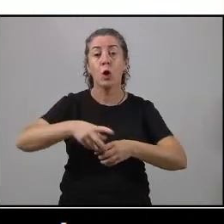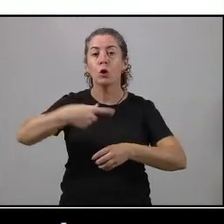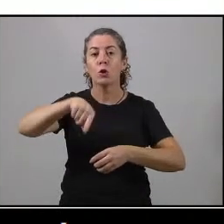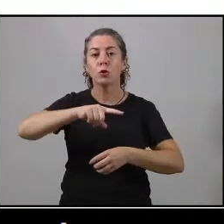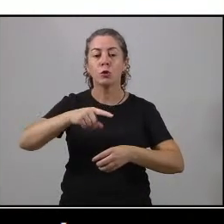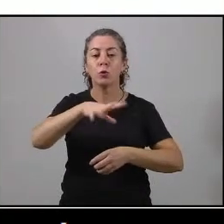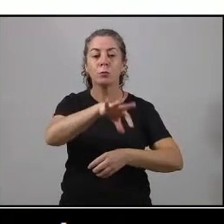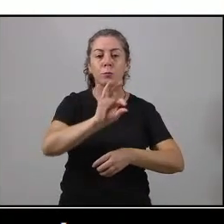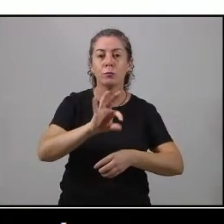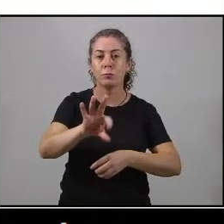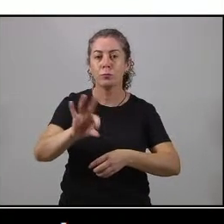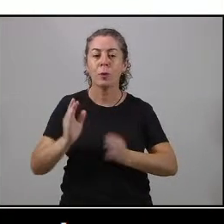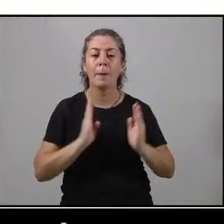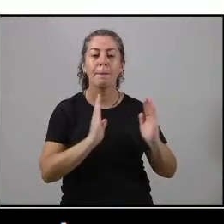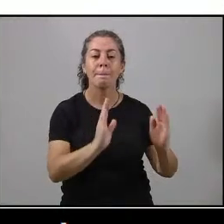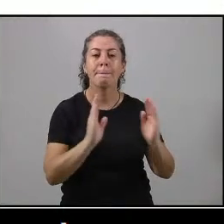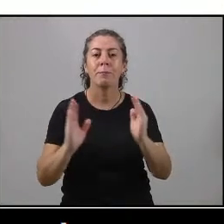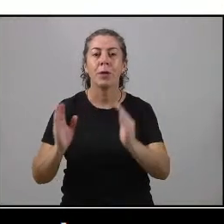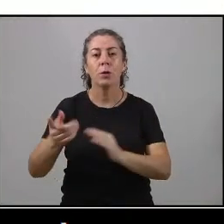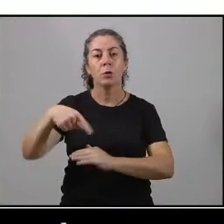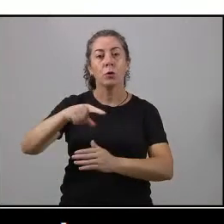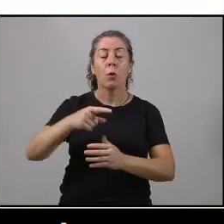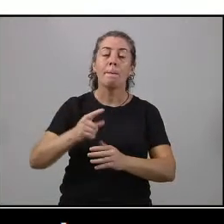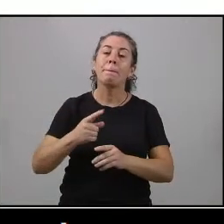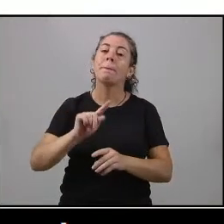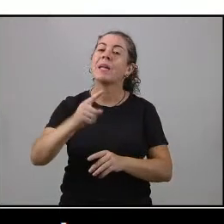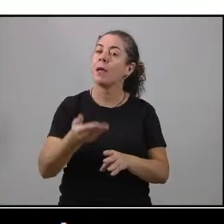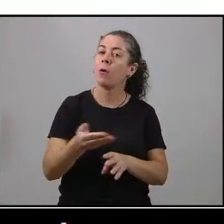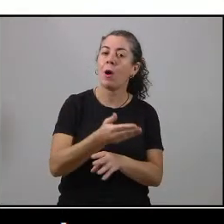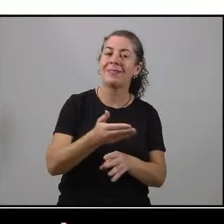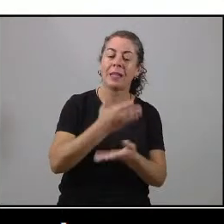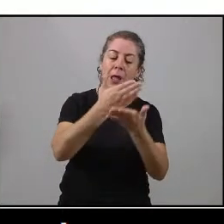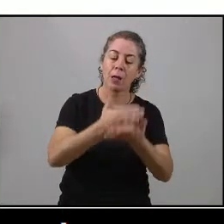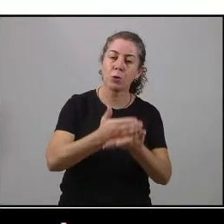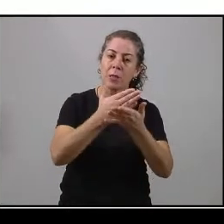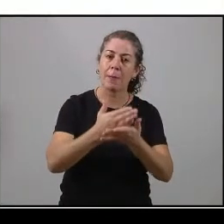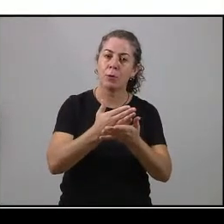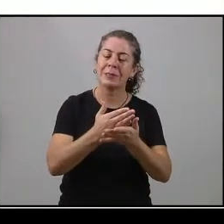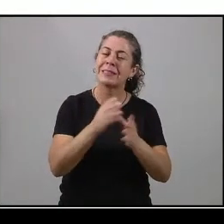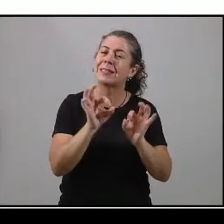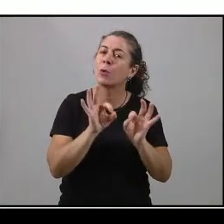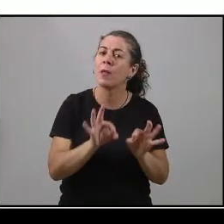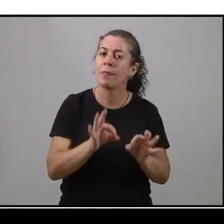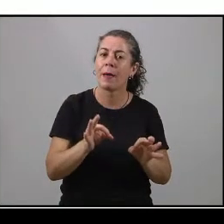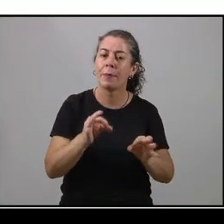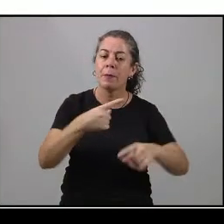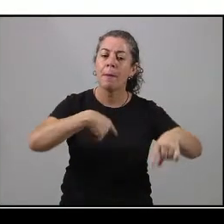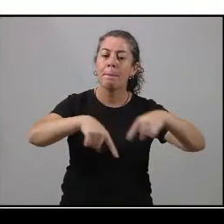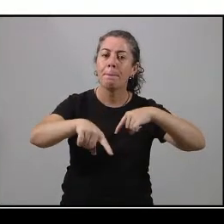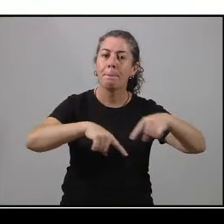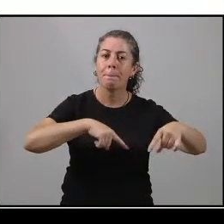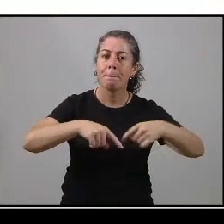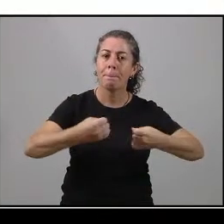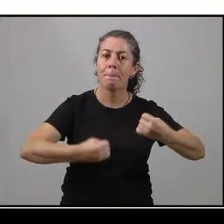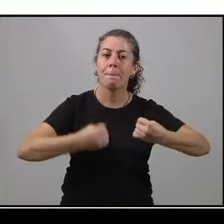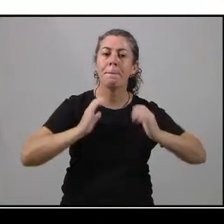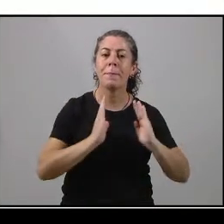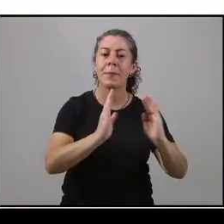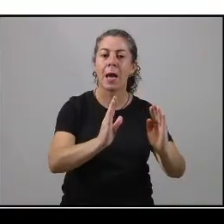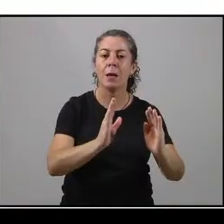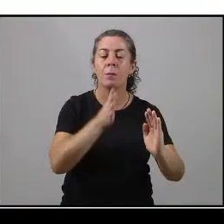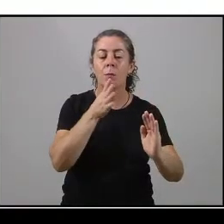invertir, lo hacemos en base a estudios de seguridad vial que nos permiten establecer cuáles son las rutas